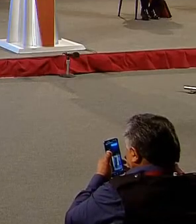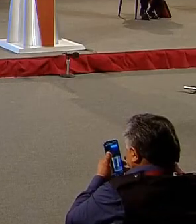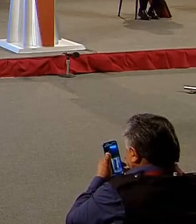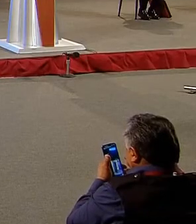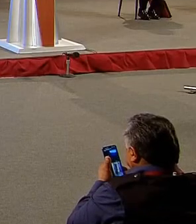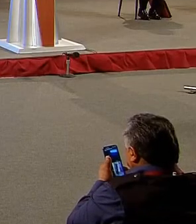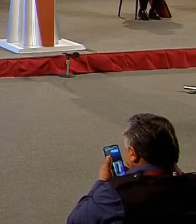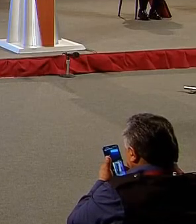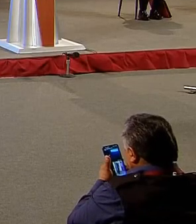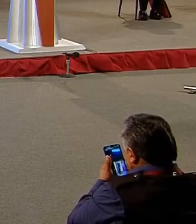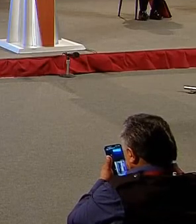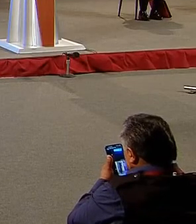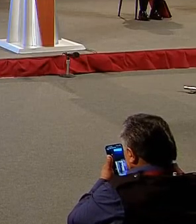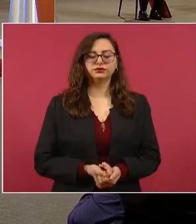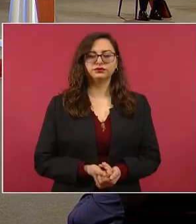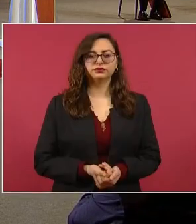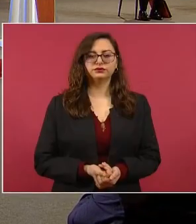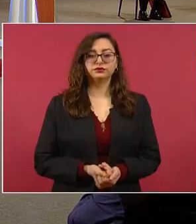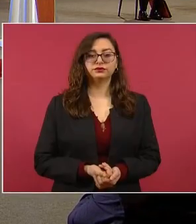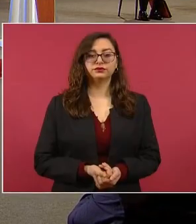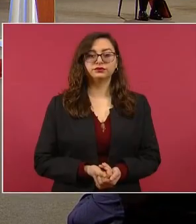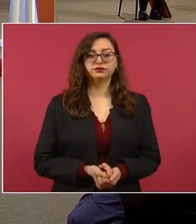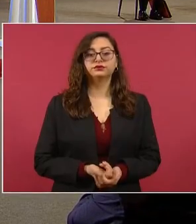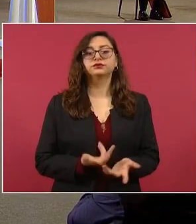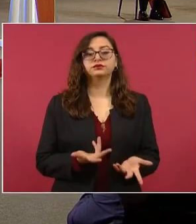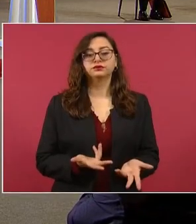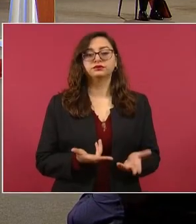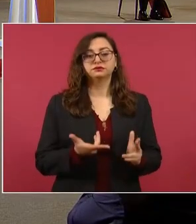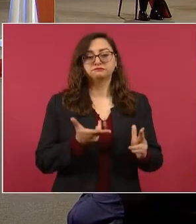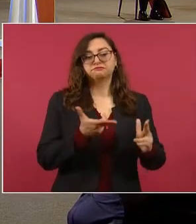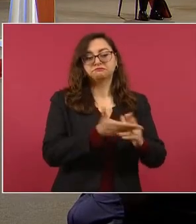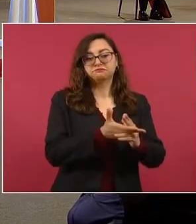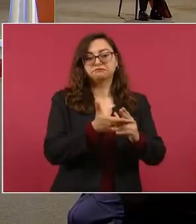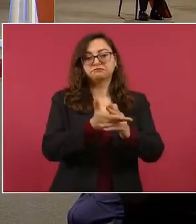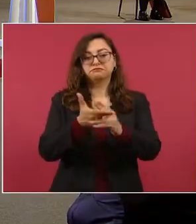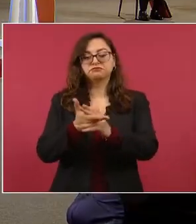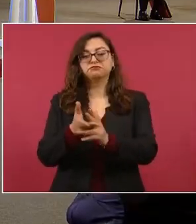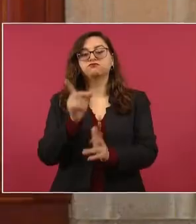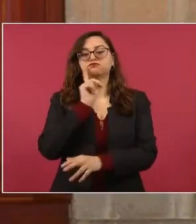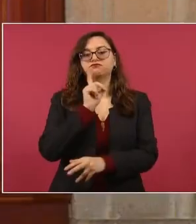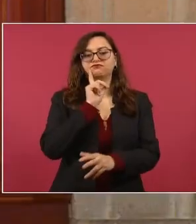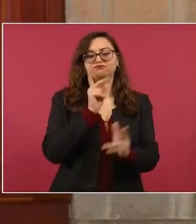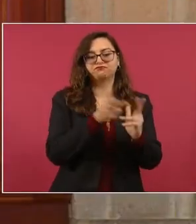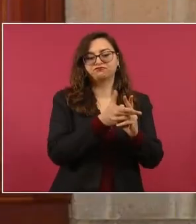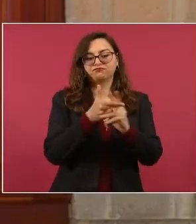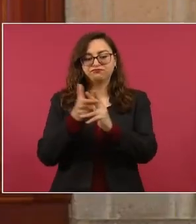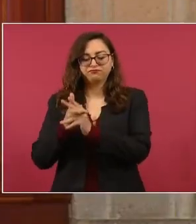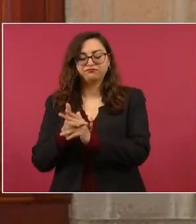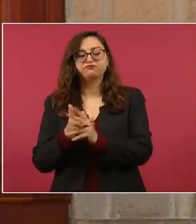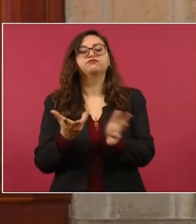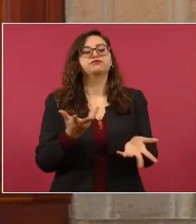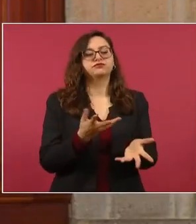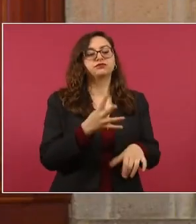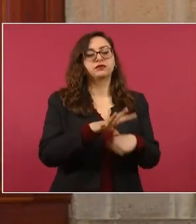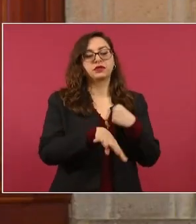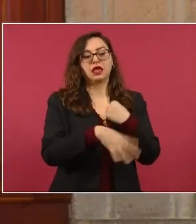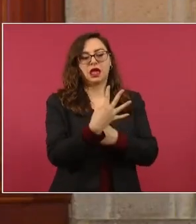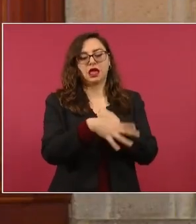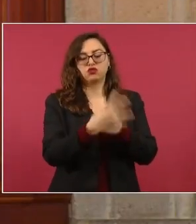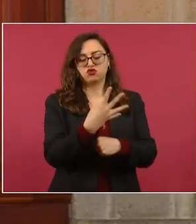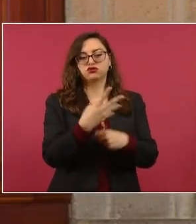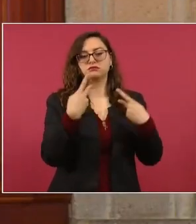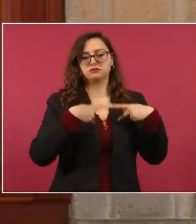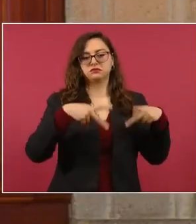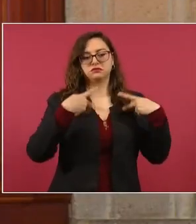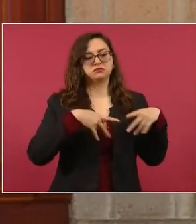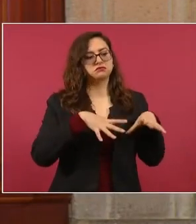Adelante. En cuanto a homicidios ya resueltos, en este periodo tenemos 14 detenidos por el delito de feminicidio en